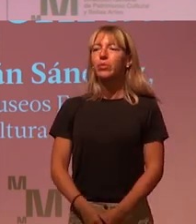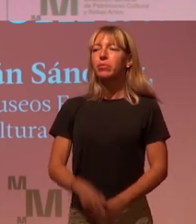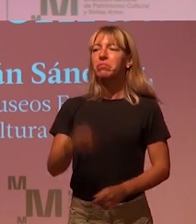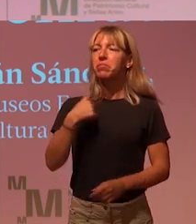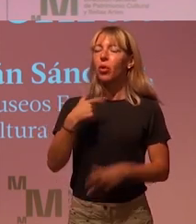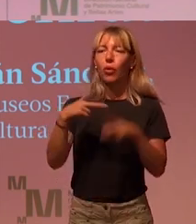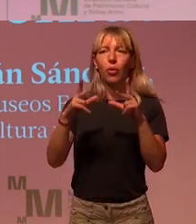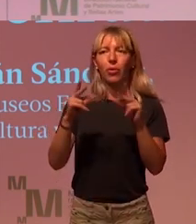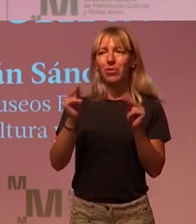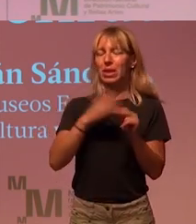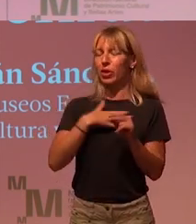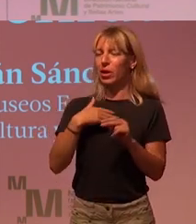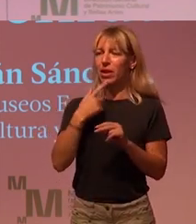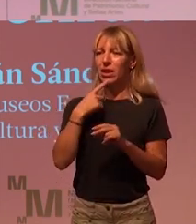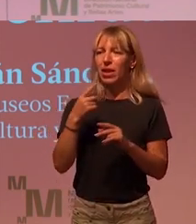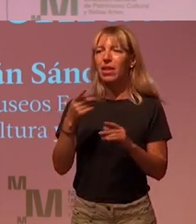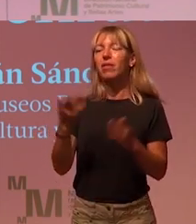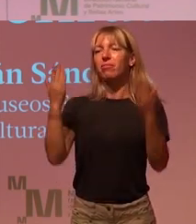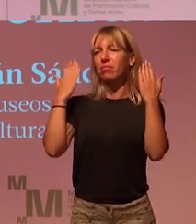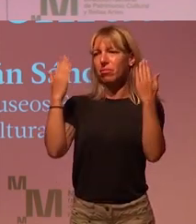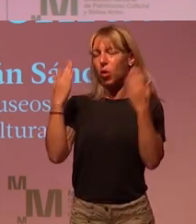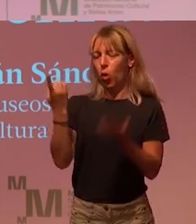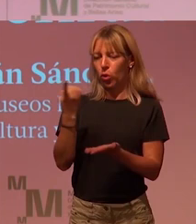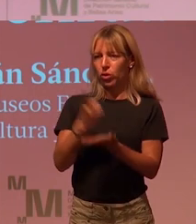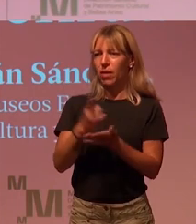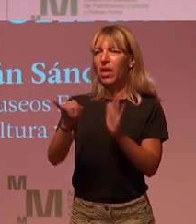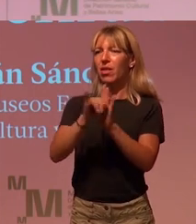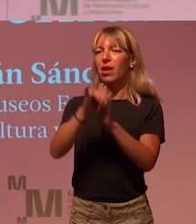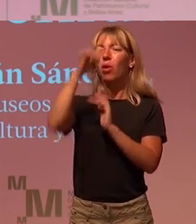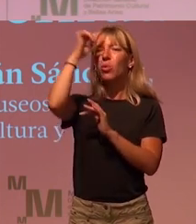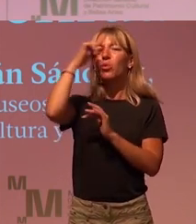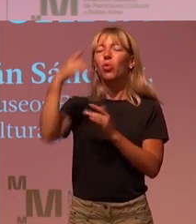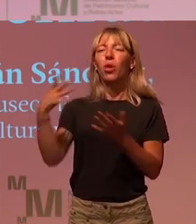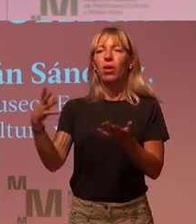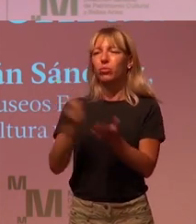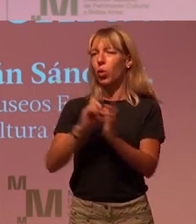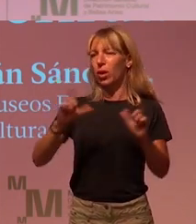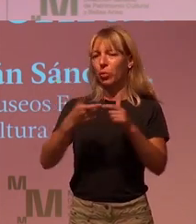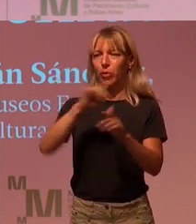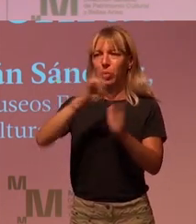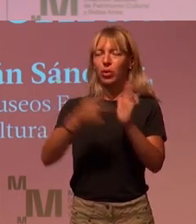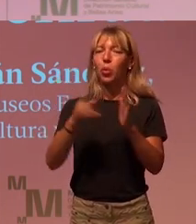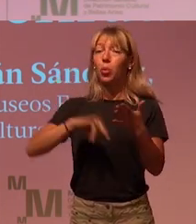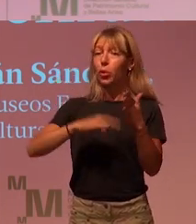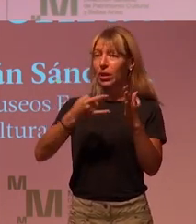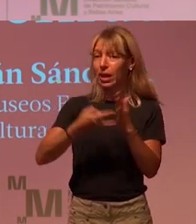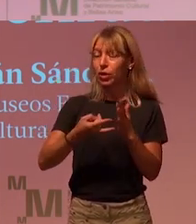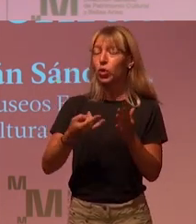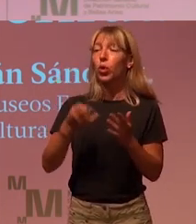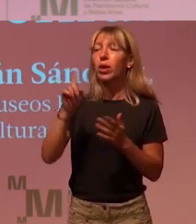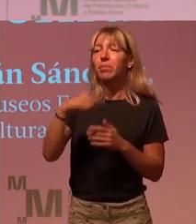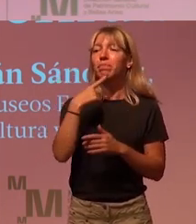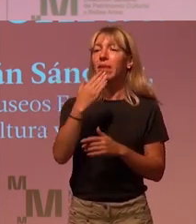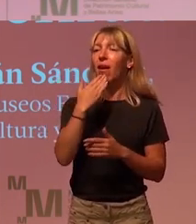No quiero terminar sin felicitar una vez más a Acerca Cultura y a todo su equipo por su proyecto. Dar